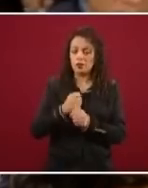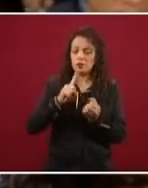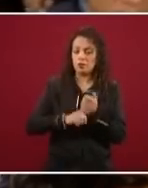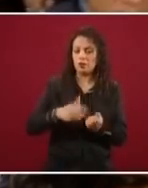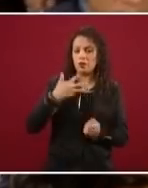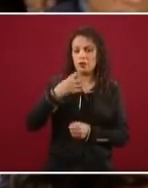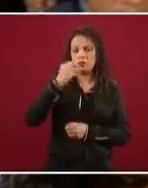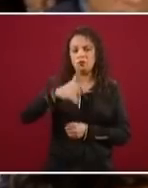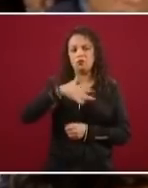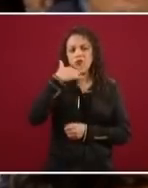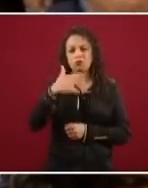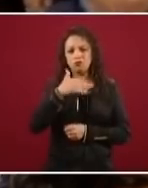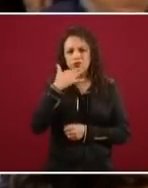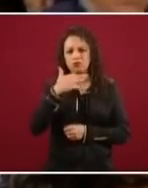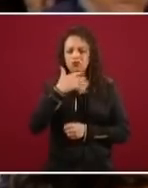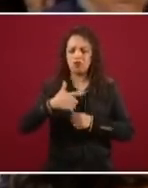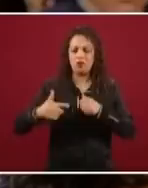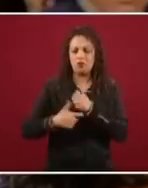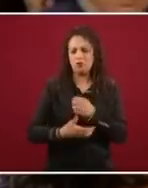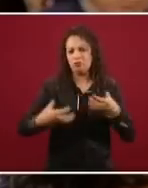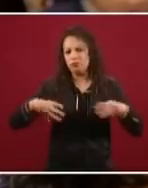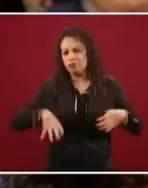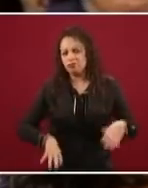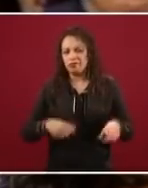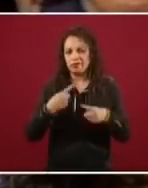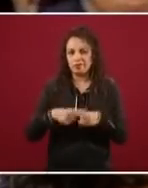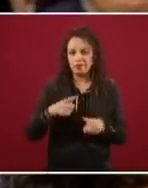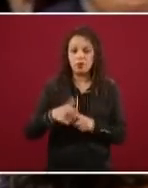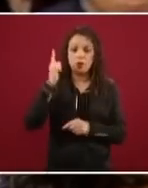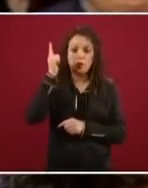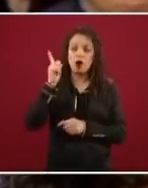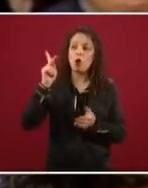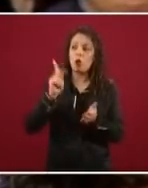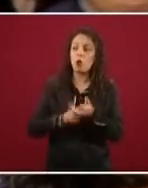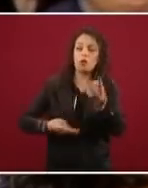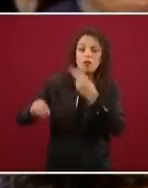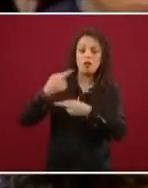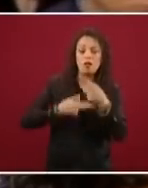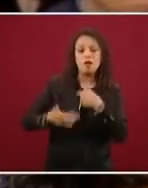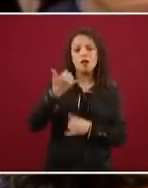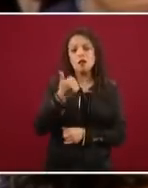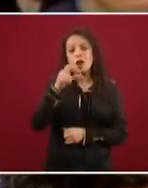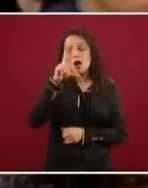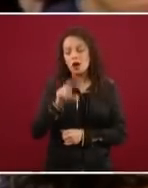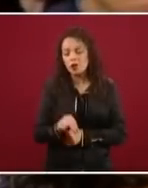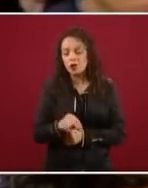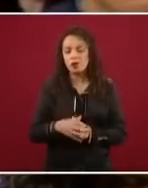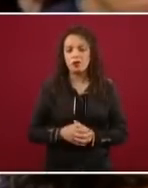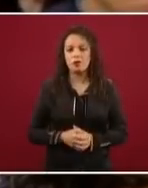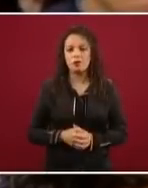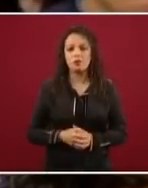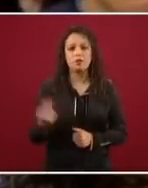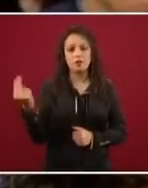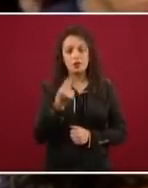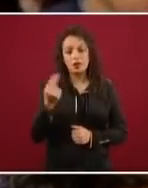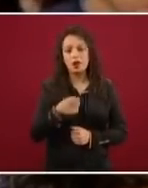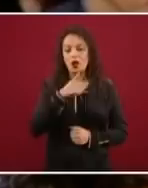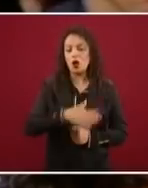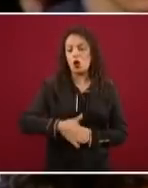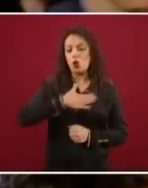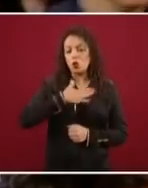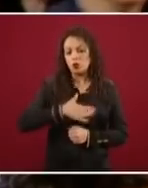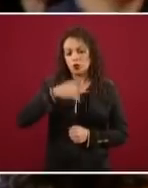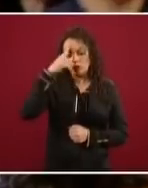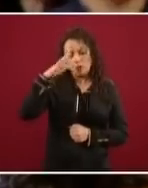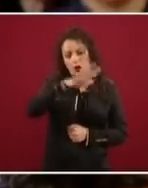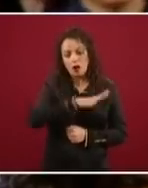llamémosle prianismo que hubo pues no regresen y que no y se les haga o se les haga justicia estos millones de mexicanos